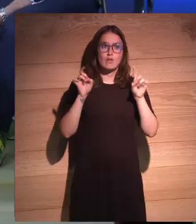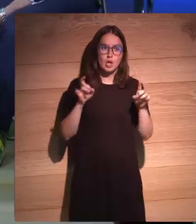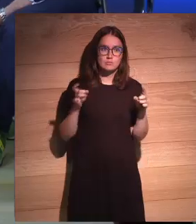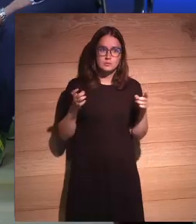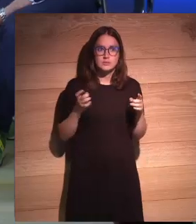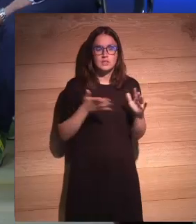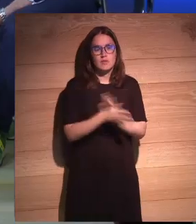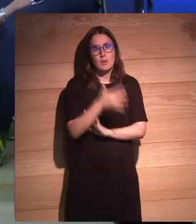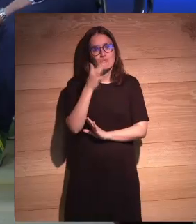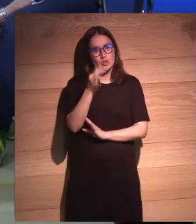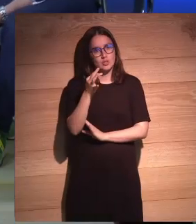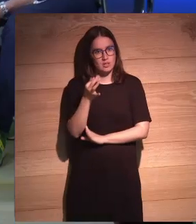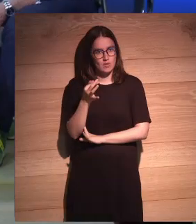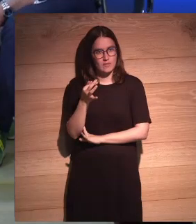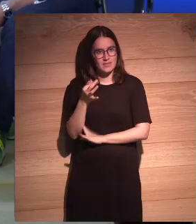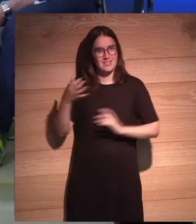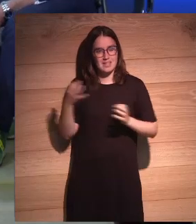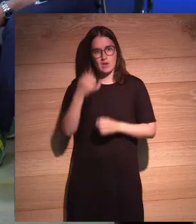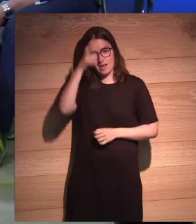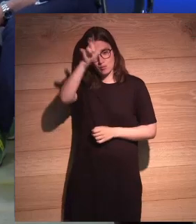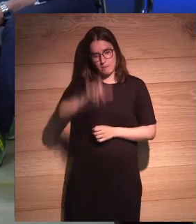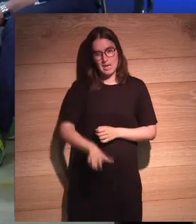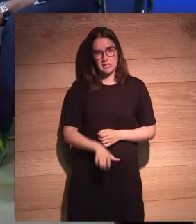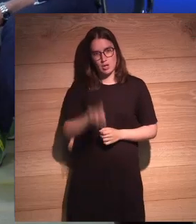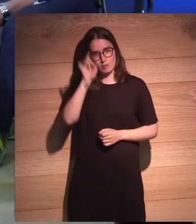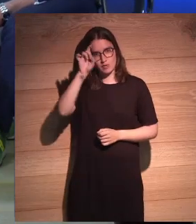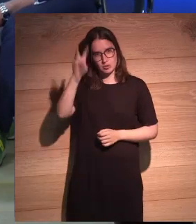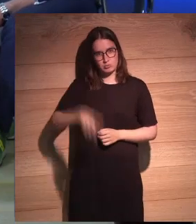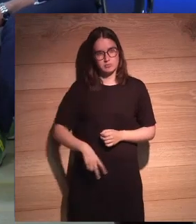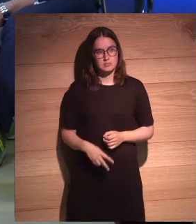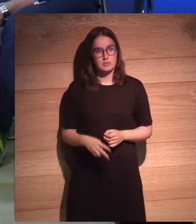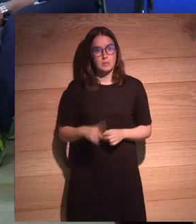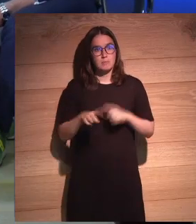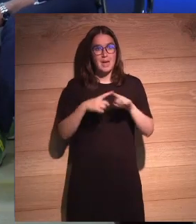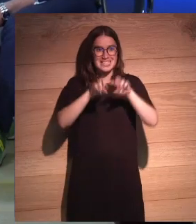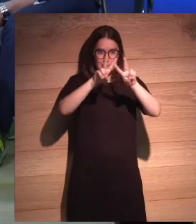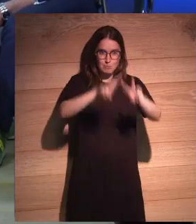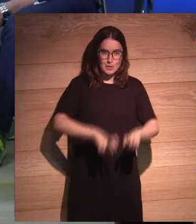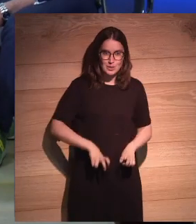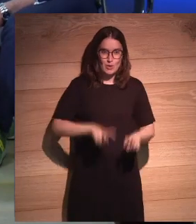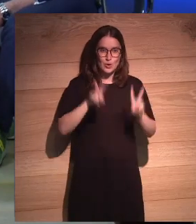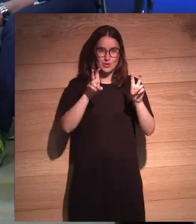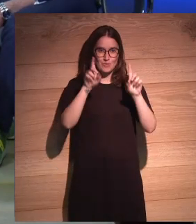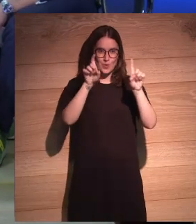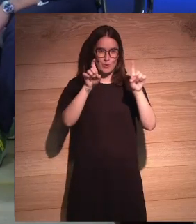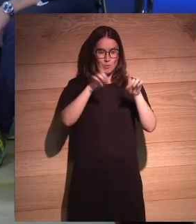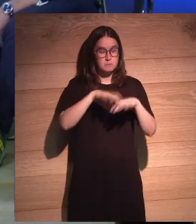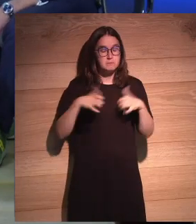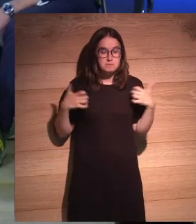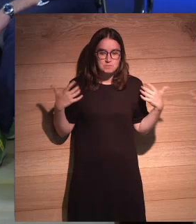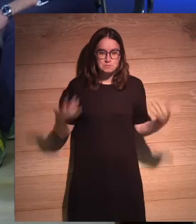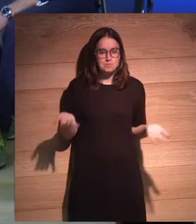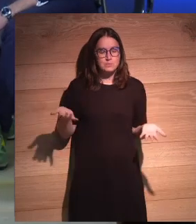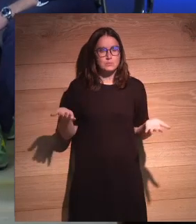fin, sería bueno es bueno que haya alguien que sea profesor, ¿no? Y que sea investigador sobre educación, ¿no?